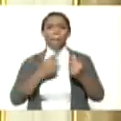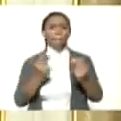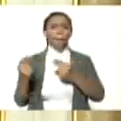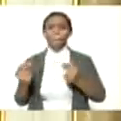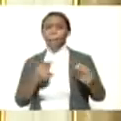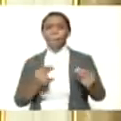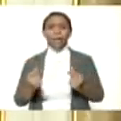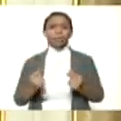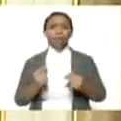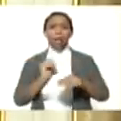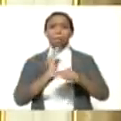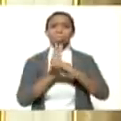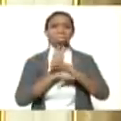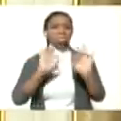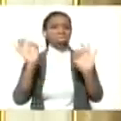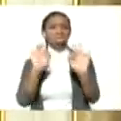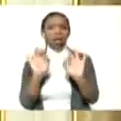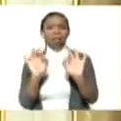imparable,